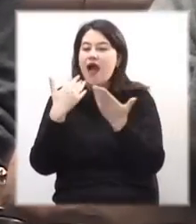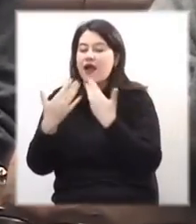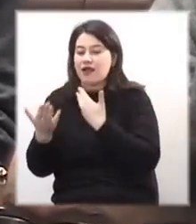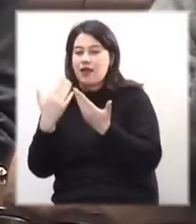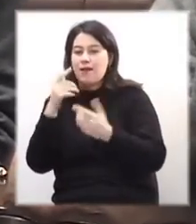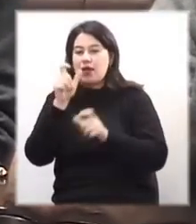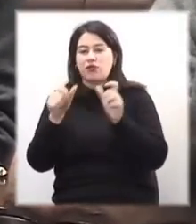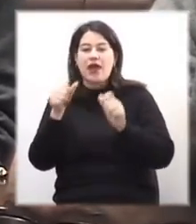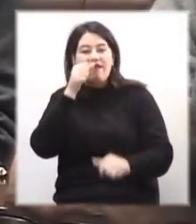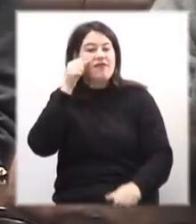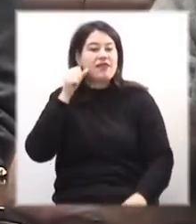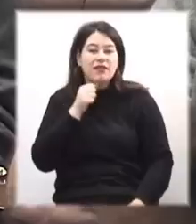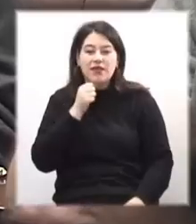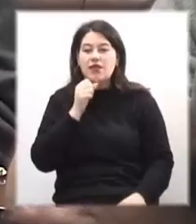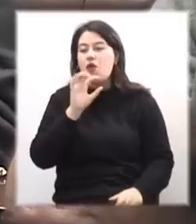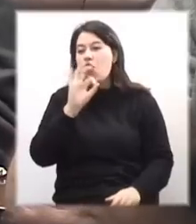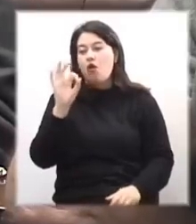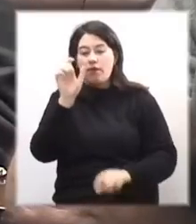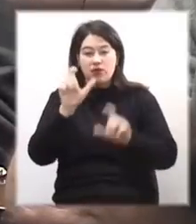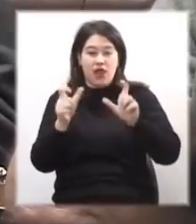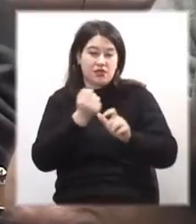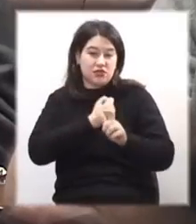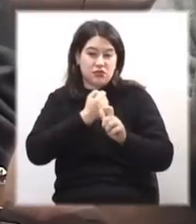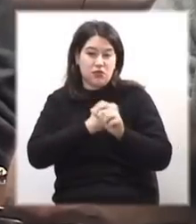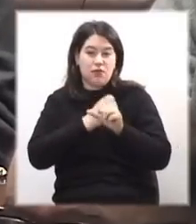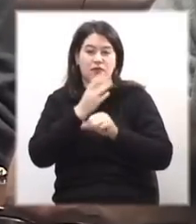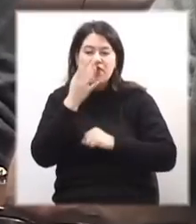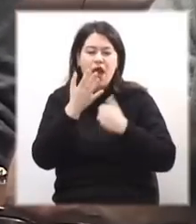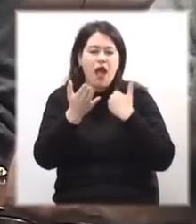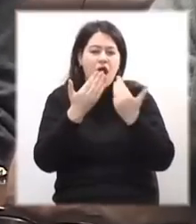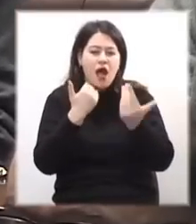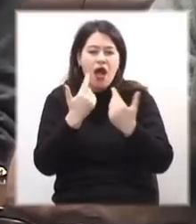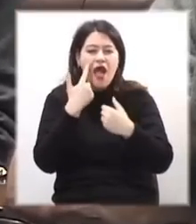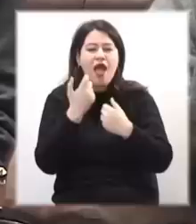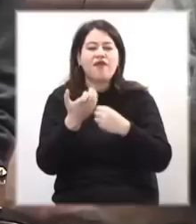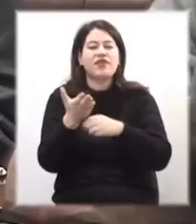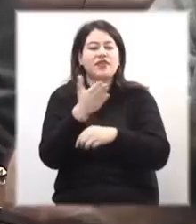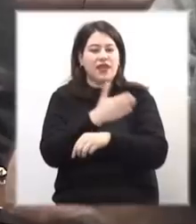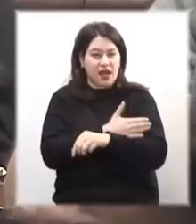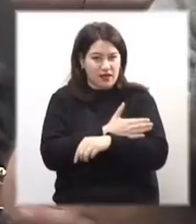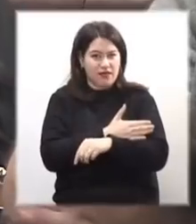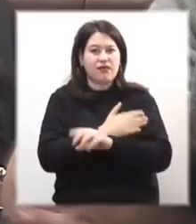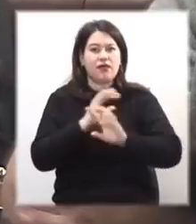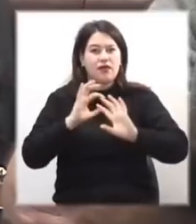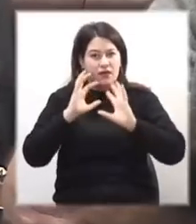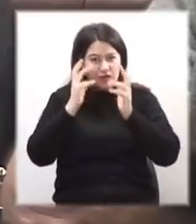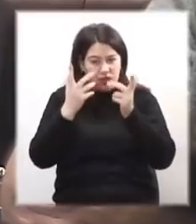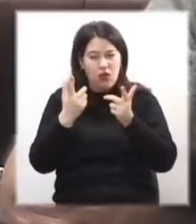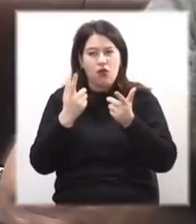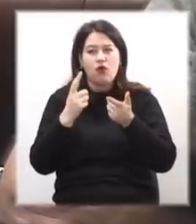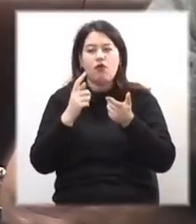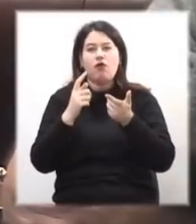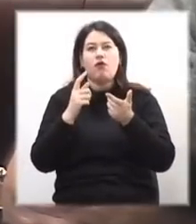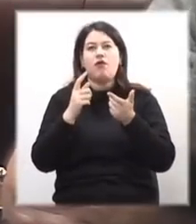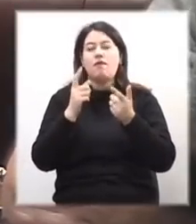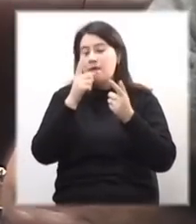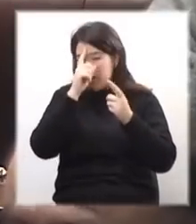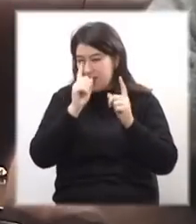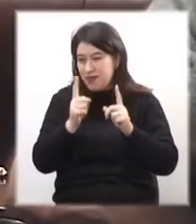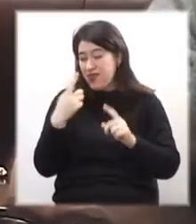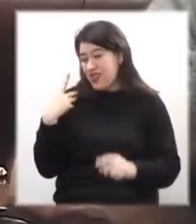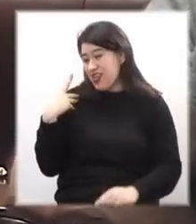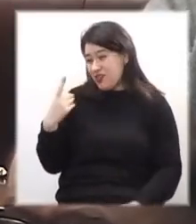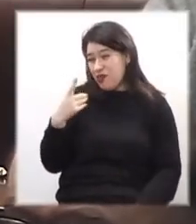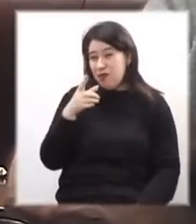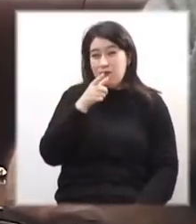del diálogo evitar venganzas, homicidios y ajustes de cuentas. Tuvo que salir el propio director